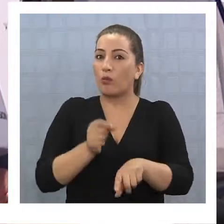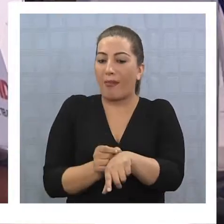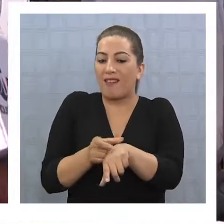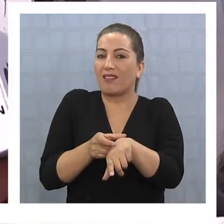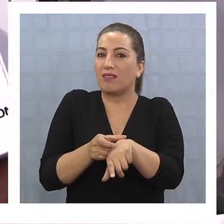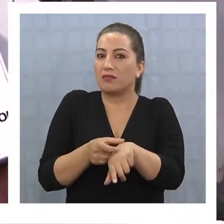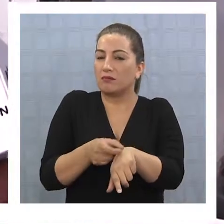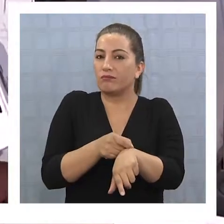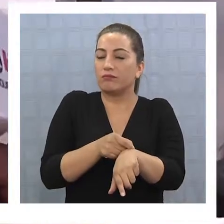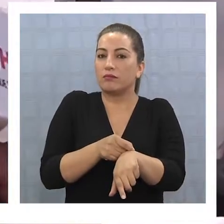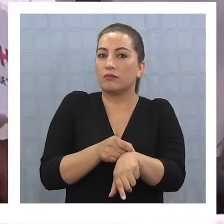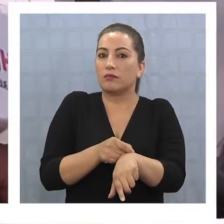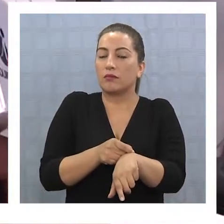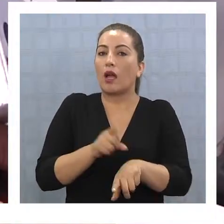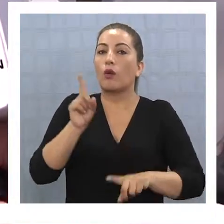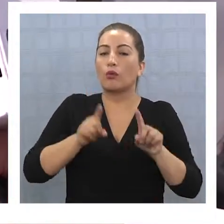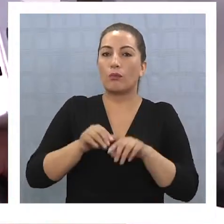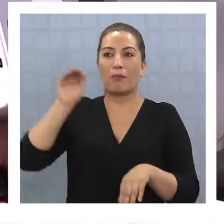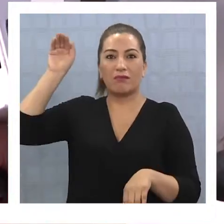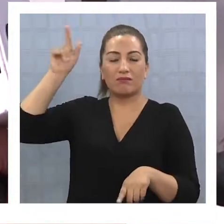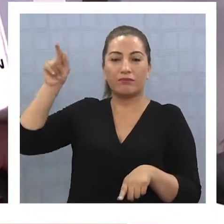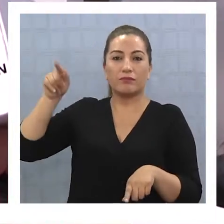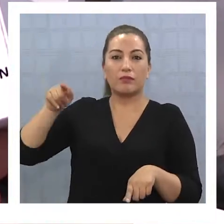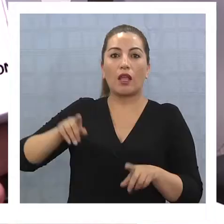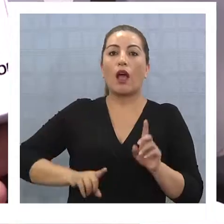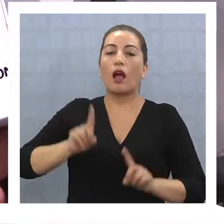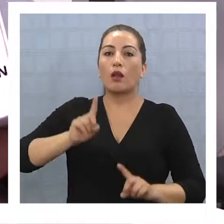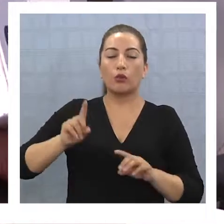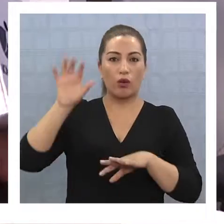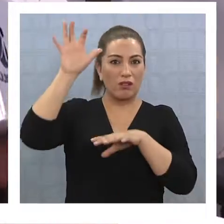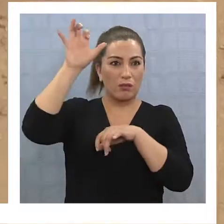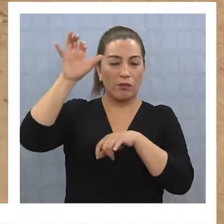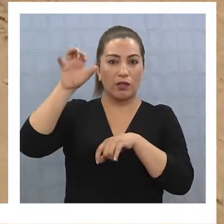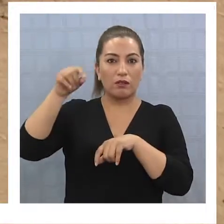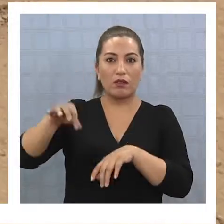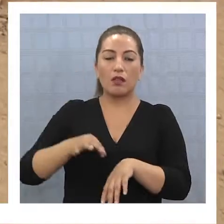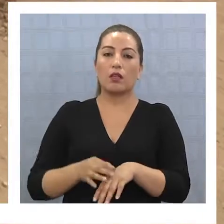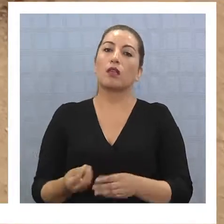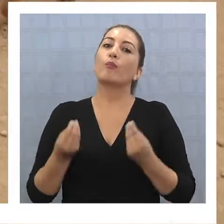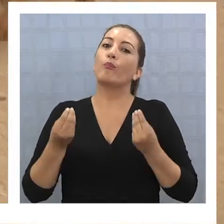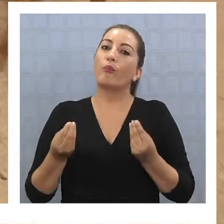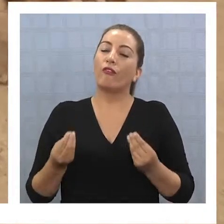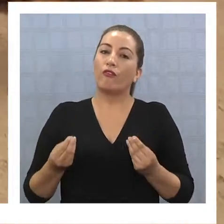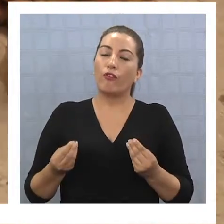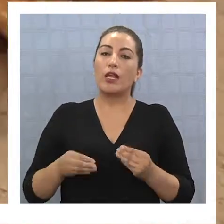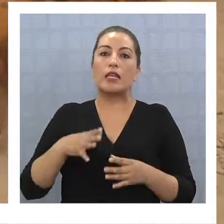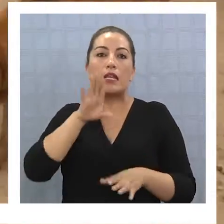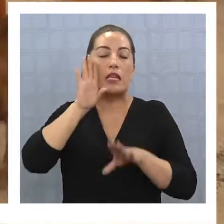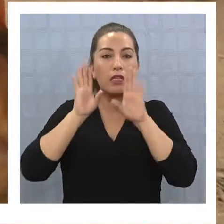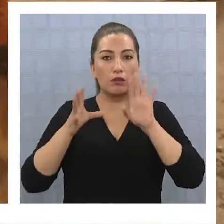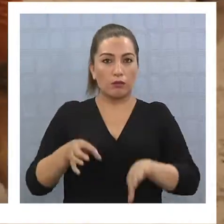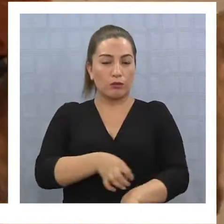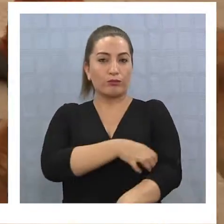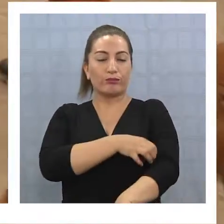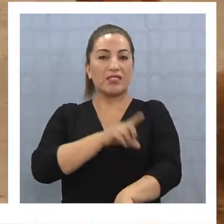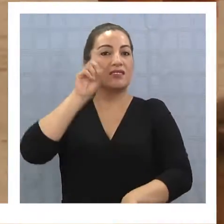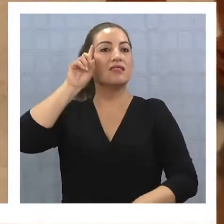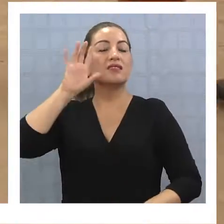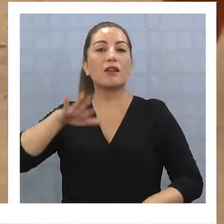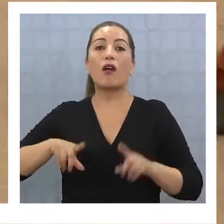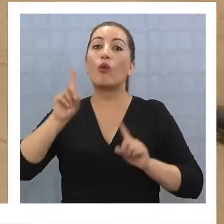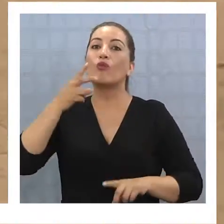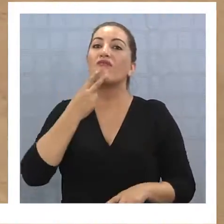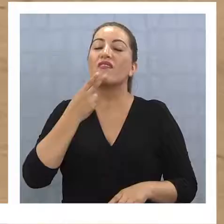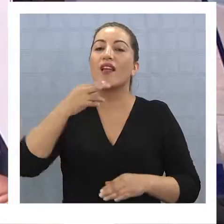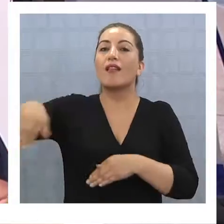en los sectores más altos donde es más seco, pero igual sobre todo los animalitos que llegan a cirugía, que llegan con buena condición corporal, aunque sabemos que son de la